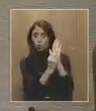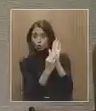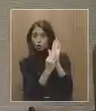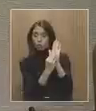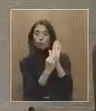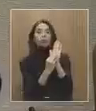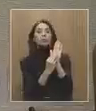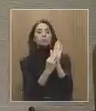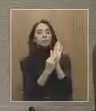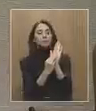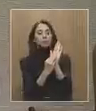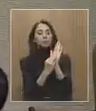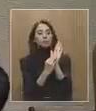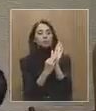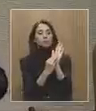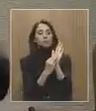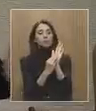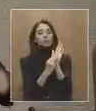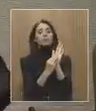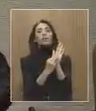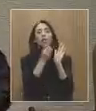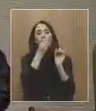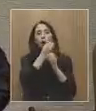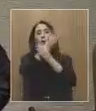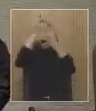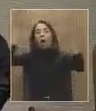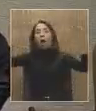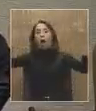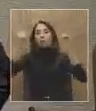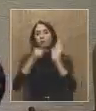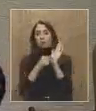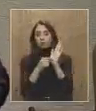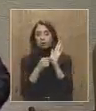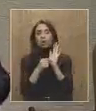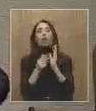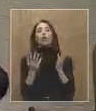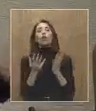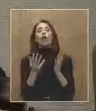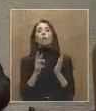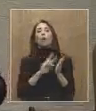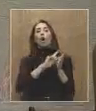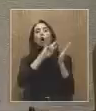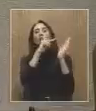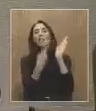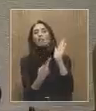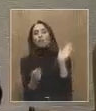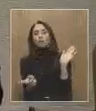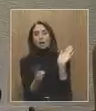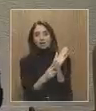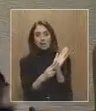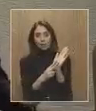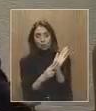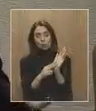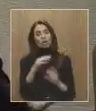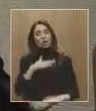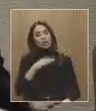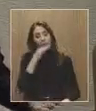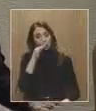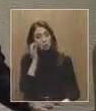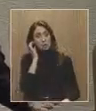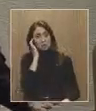y comunicado de manera bombástica, como suele hacerlo, como una reforma tributaria. Quiero